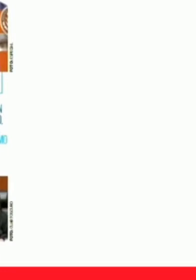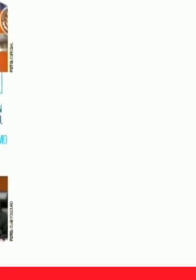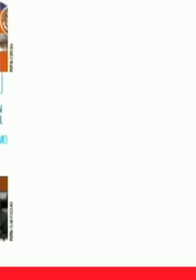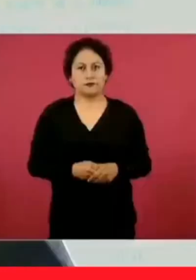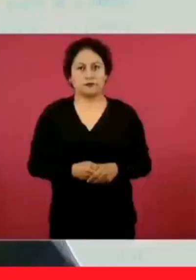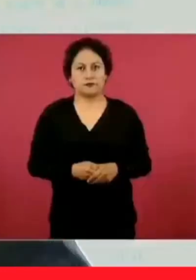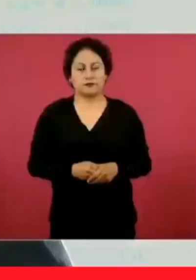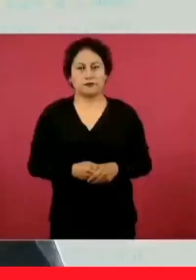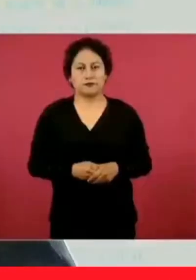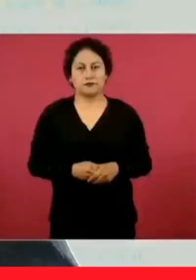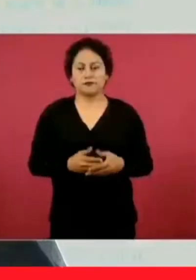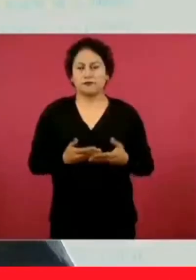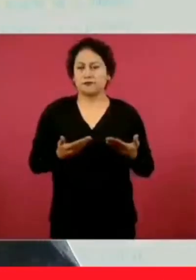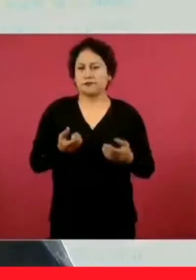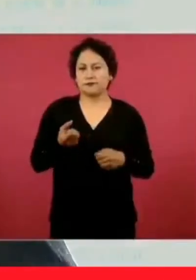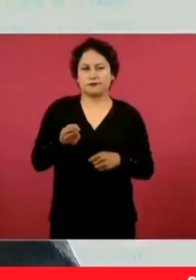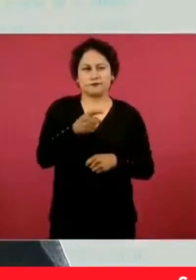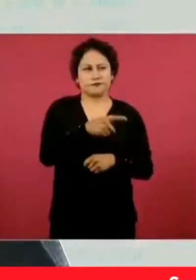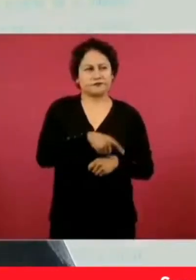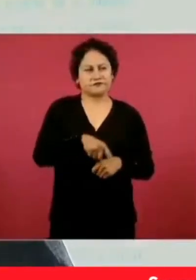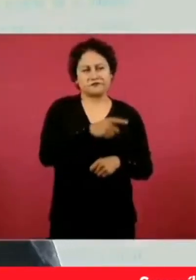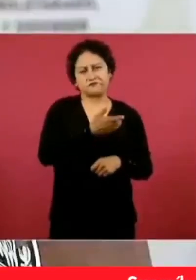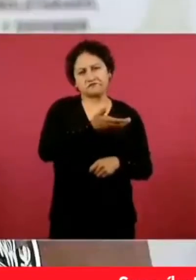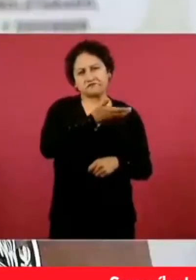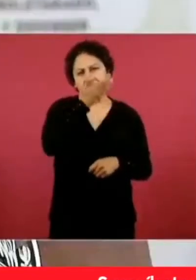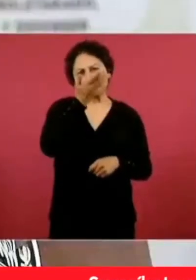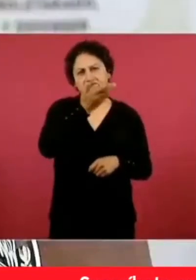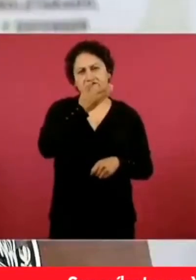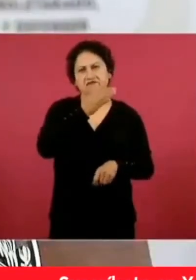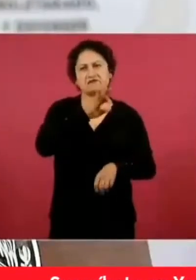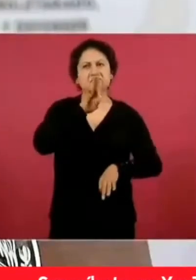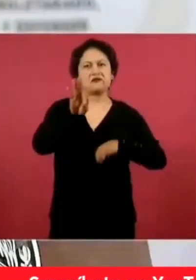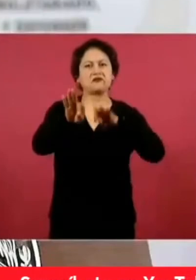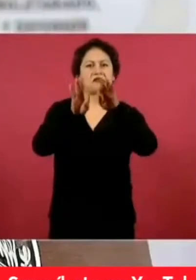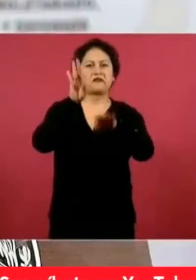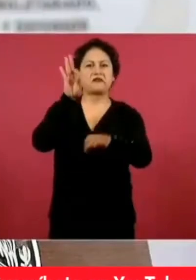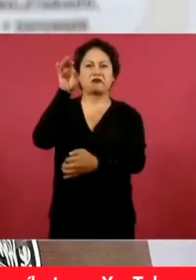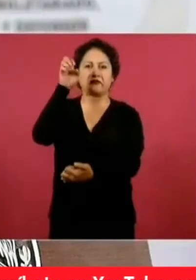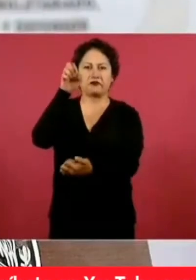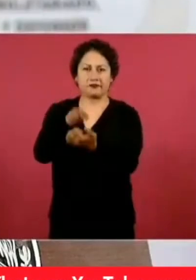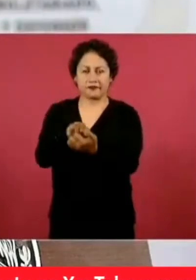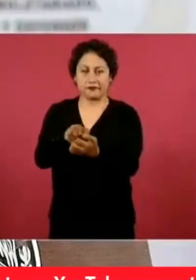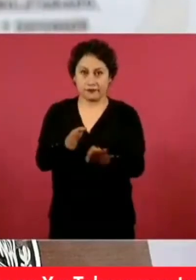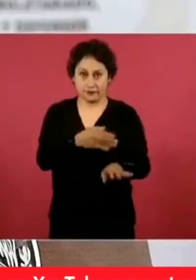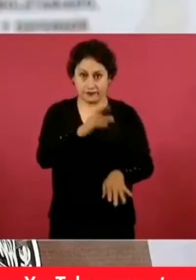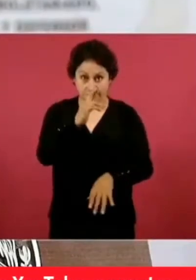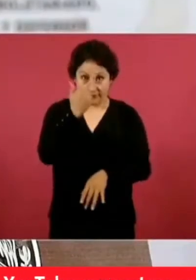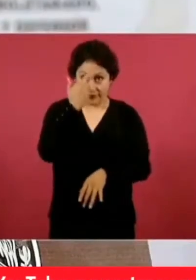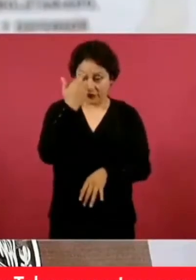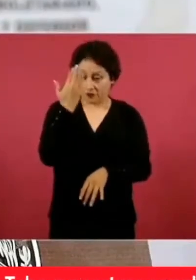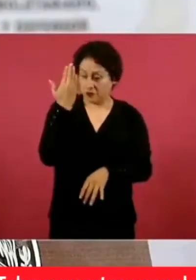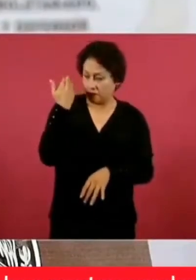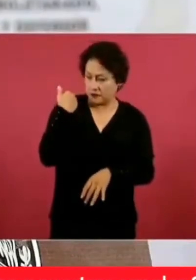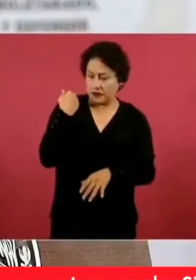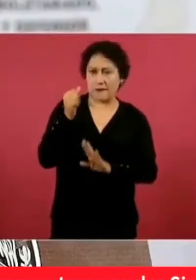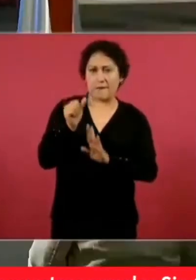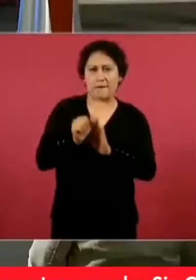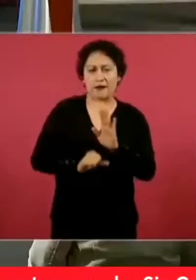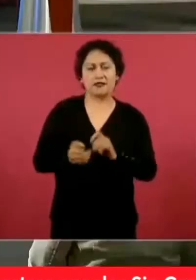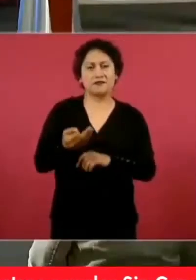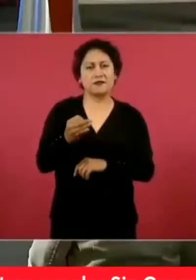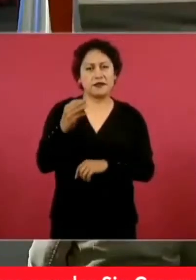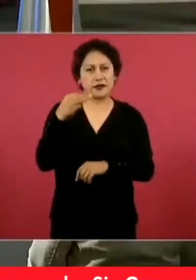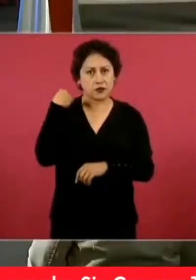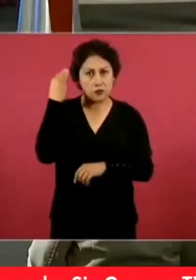privada reformando un supuesto artículo 139. ¿Se acuerdan que en campaña, en febrero, marzo más o menos,